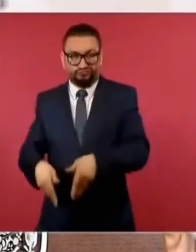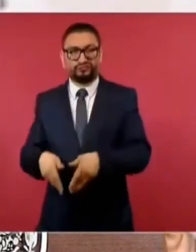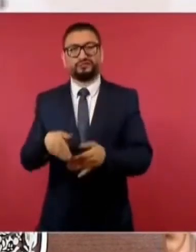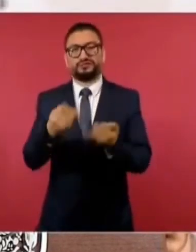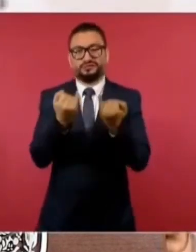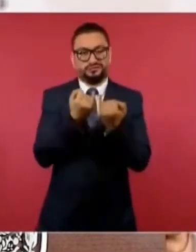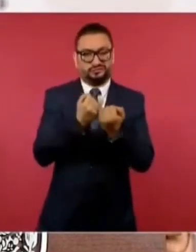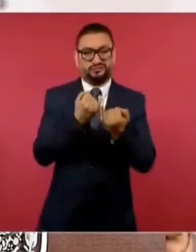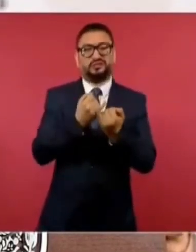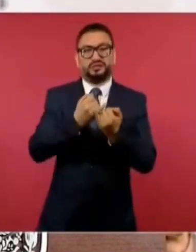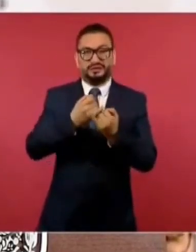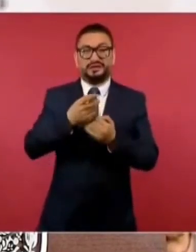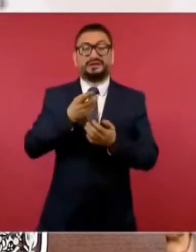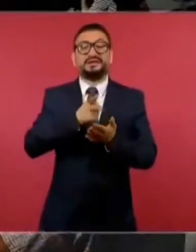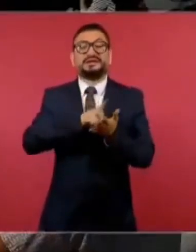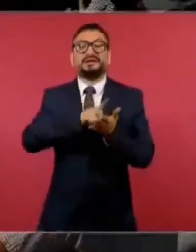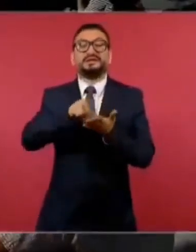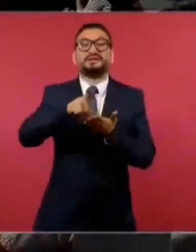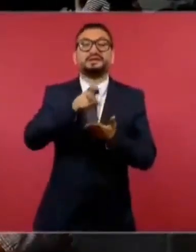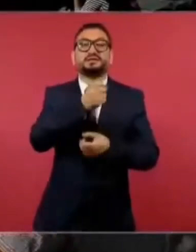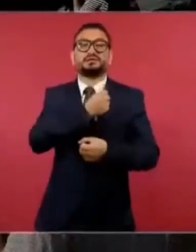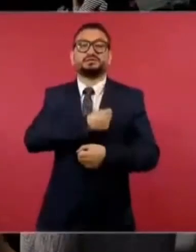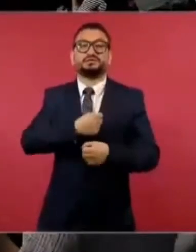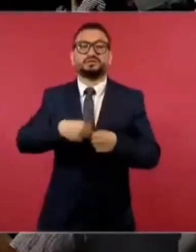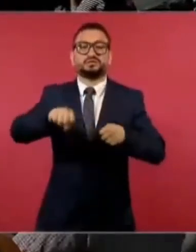derechos sociales.